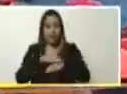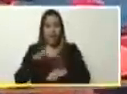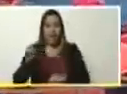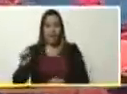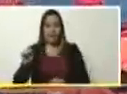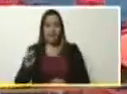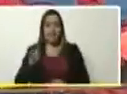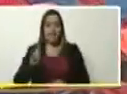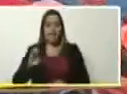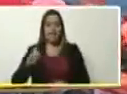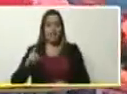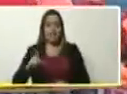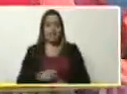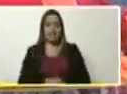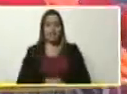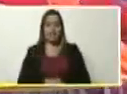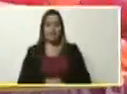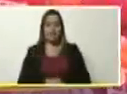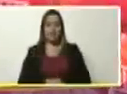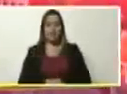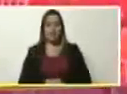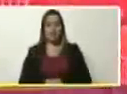El Aissami, compañero.